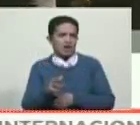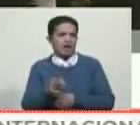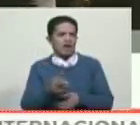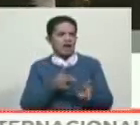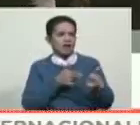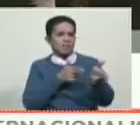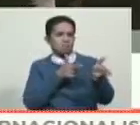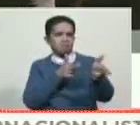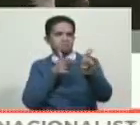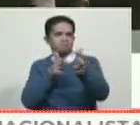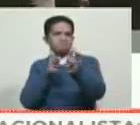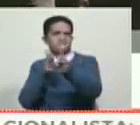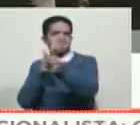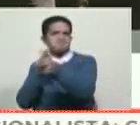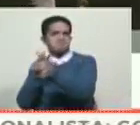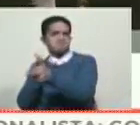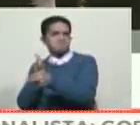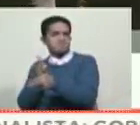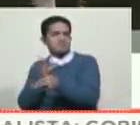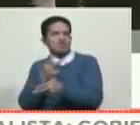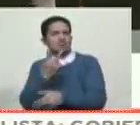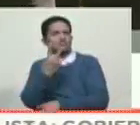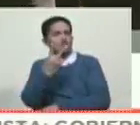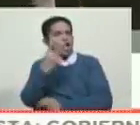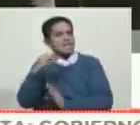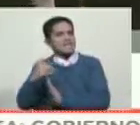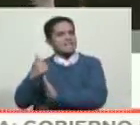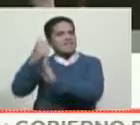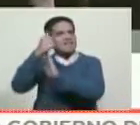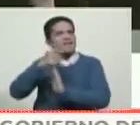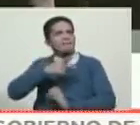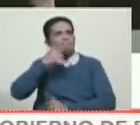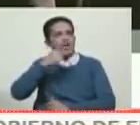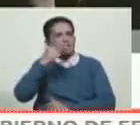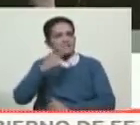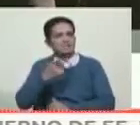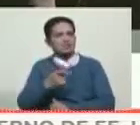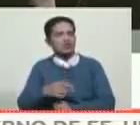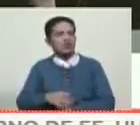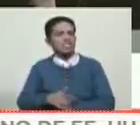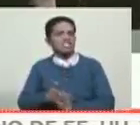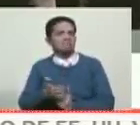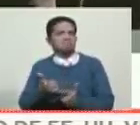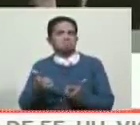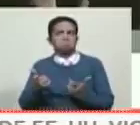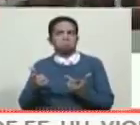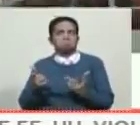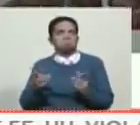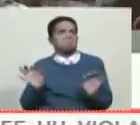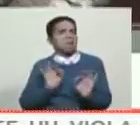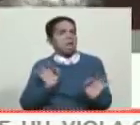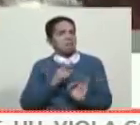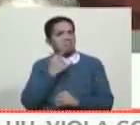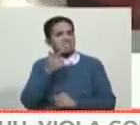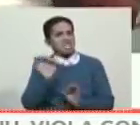2 dirigentes sociales por día y no pasaría nada. Aquí podía haber, como hay en